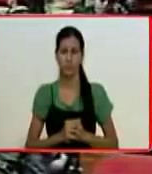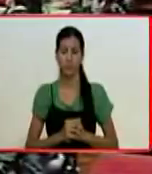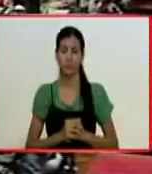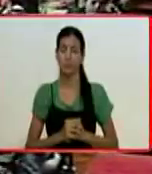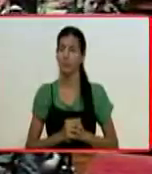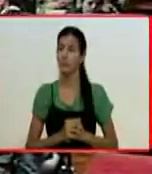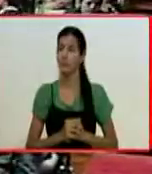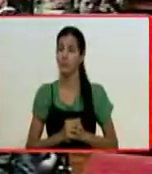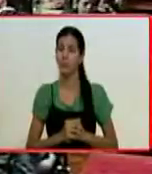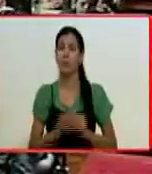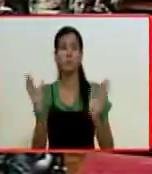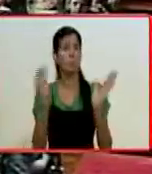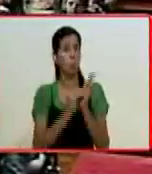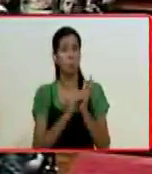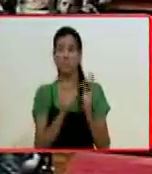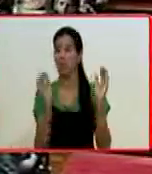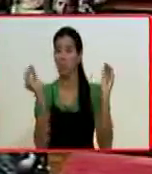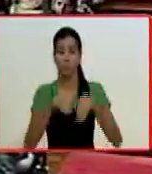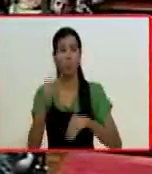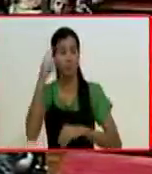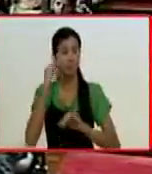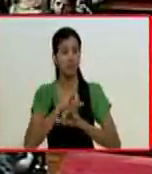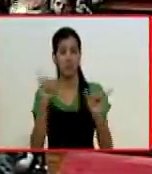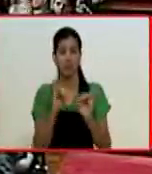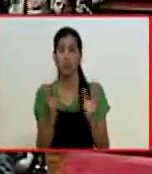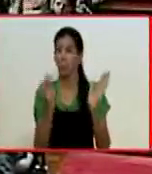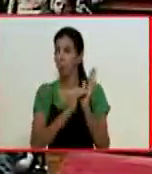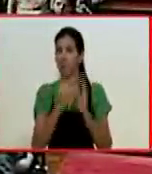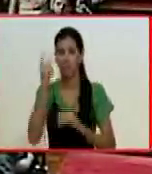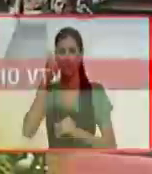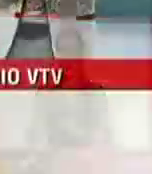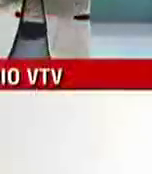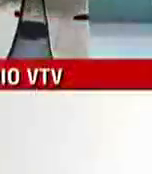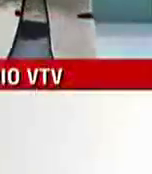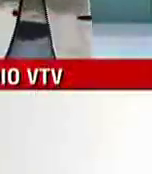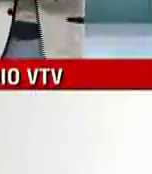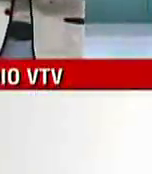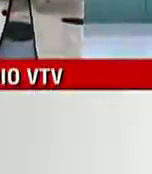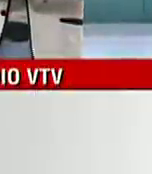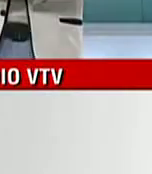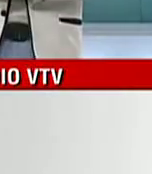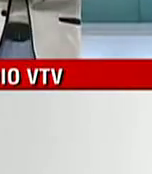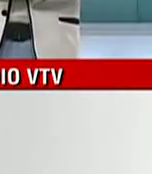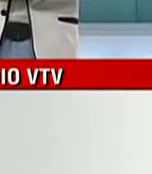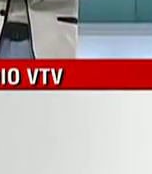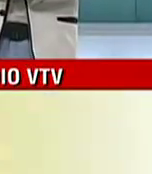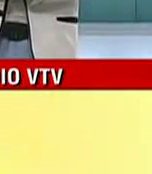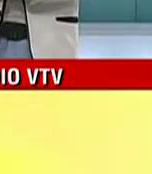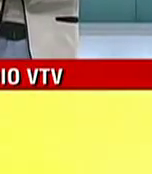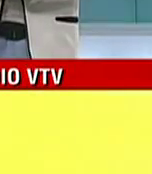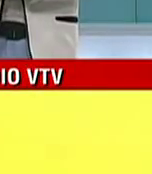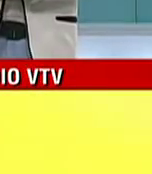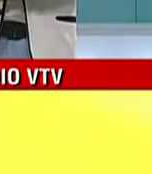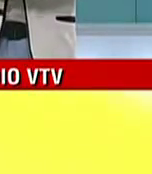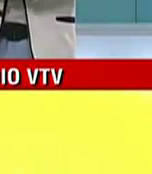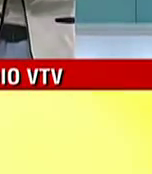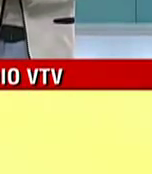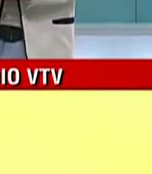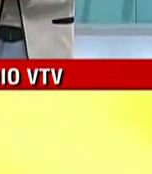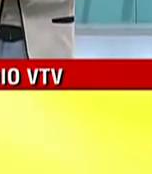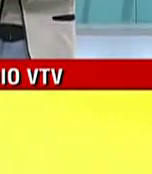Y le fijaron fecha, Miguel Ángel, para el 17 de mayo. No sé, vamos a ver qué hacen ellos con su